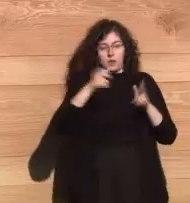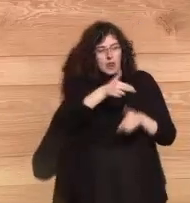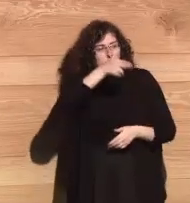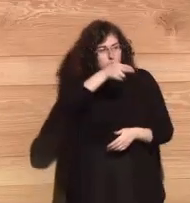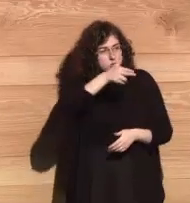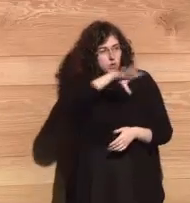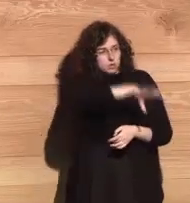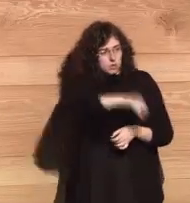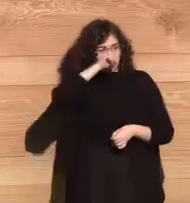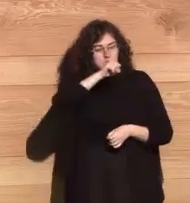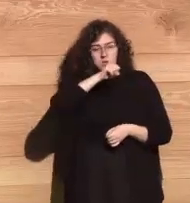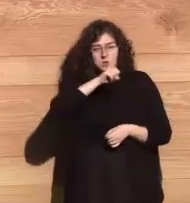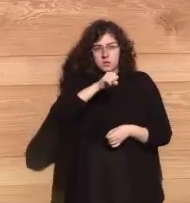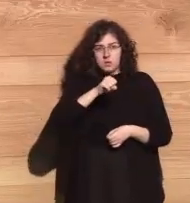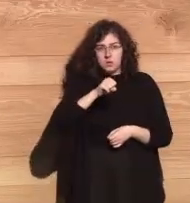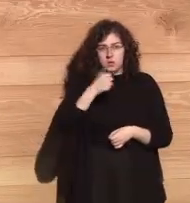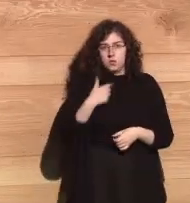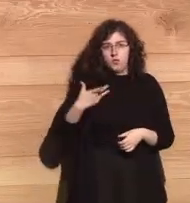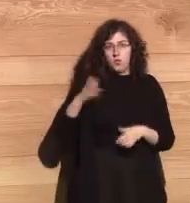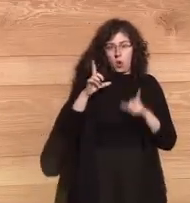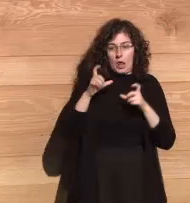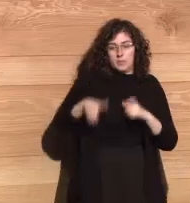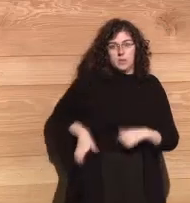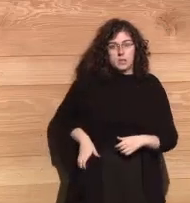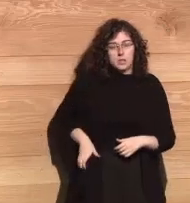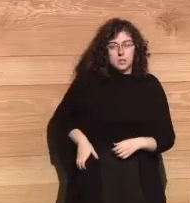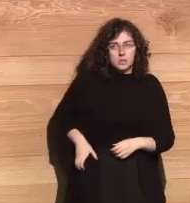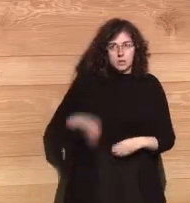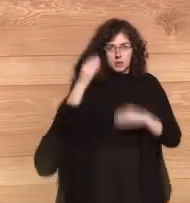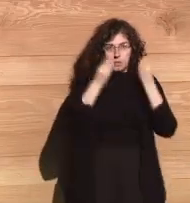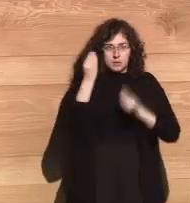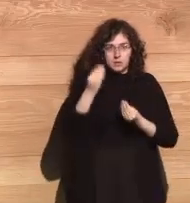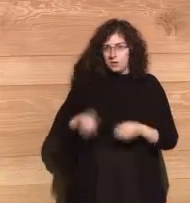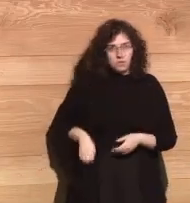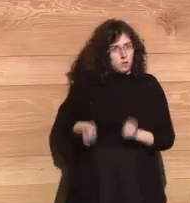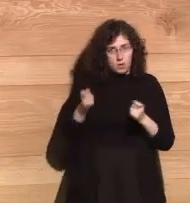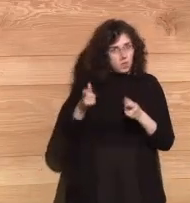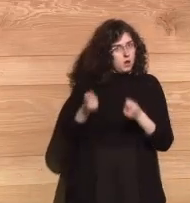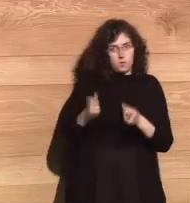pistola encima, ¿no? Y yo con la cámara aquí, y yo pensando, pues no les voy a dar mi